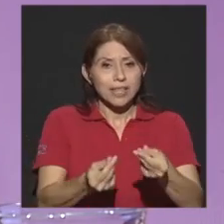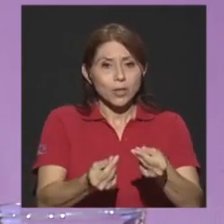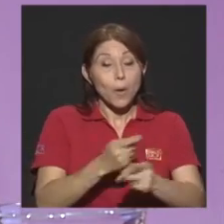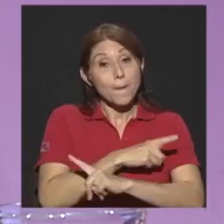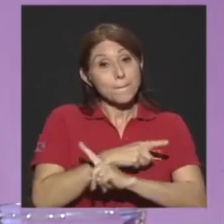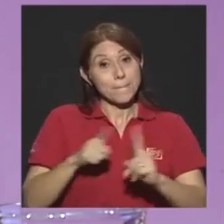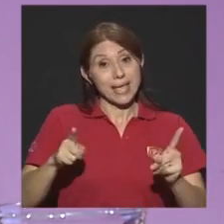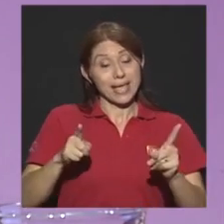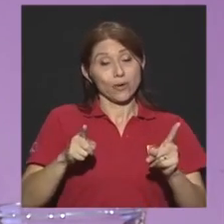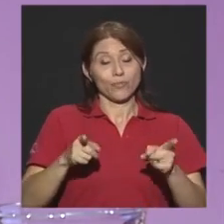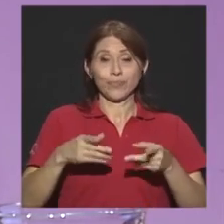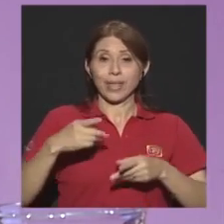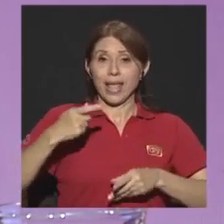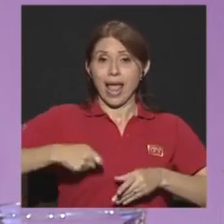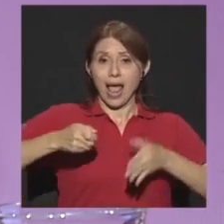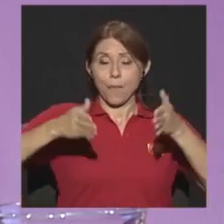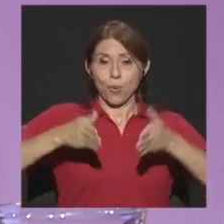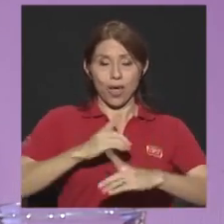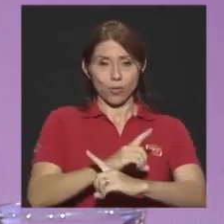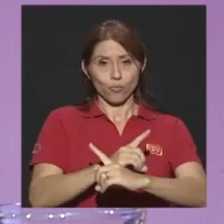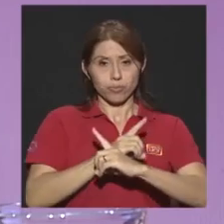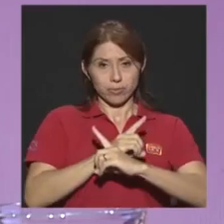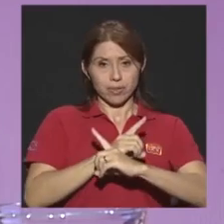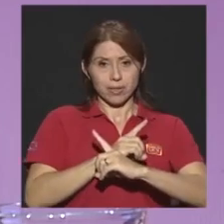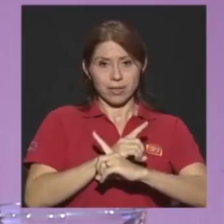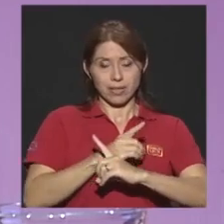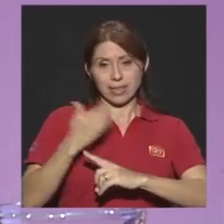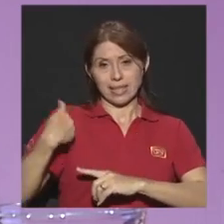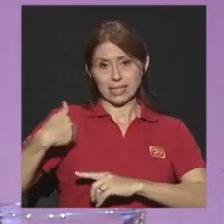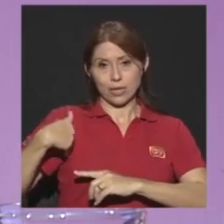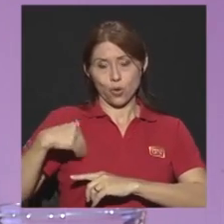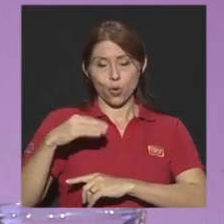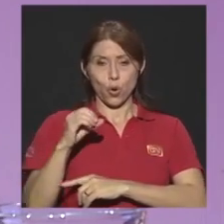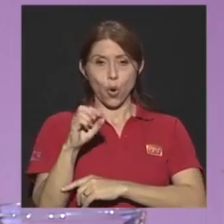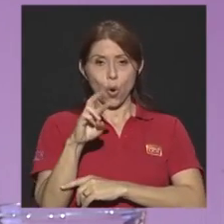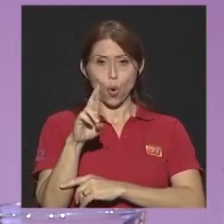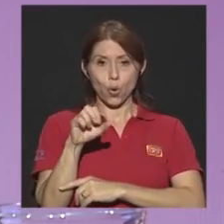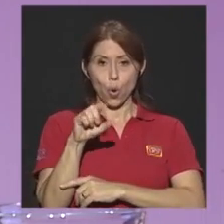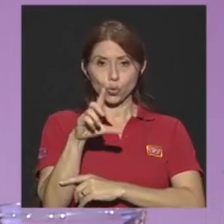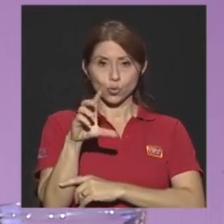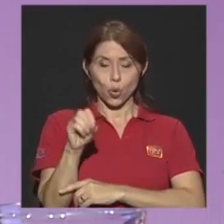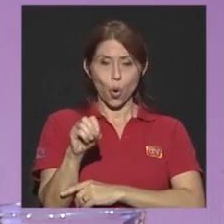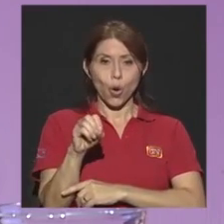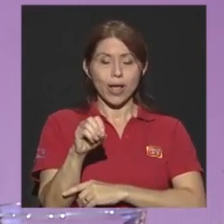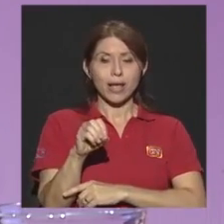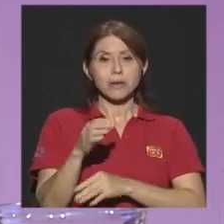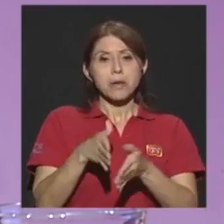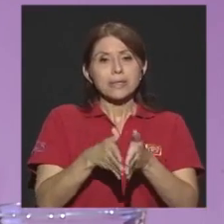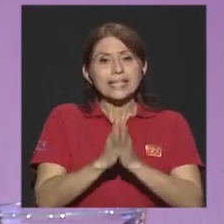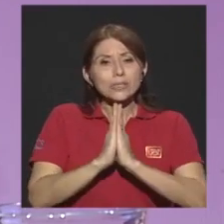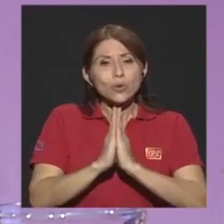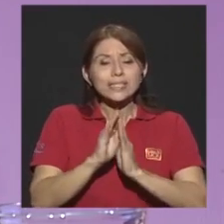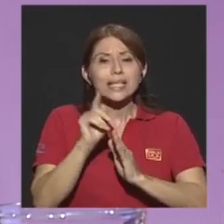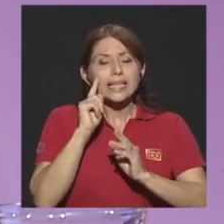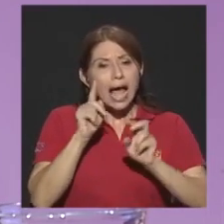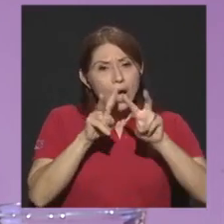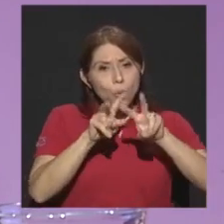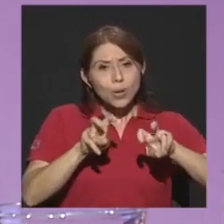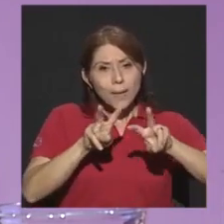del señor Orozco, se solicitan una pericia psiquiátrica